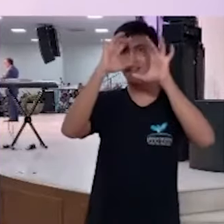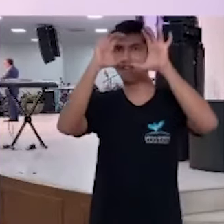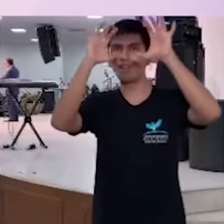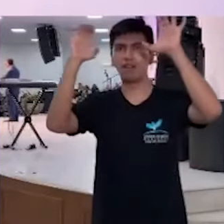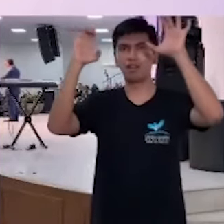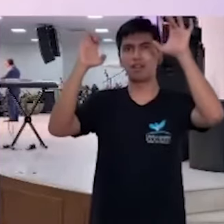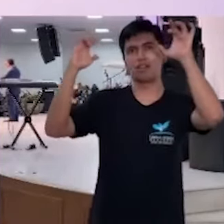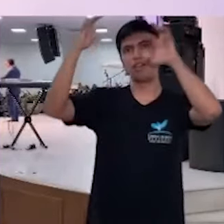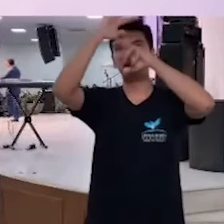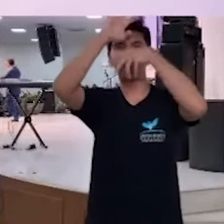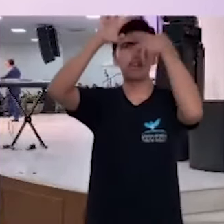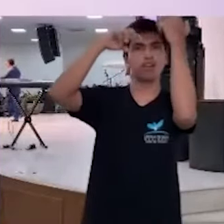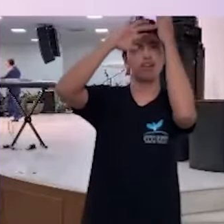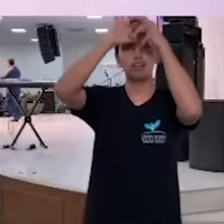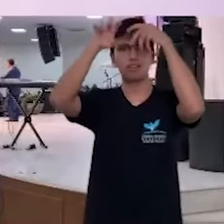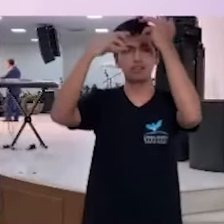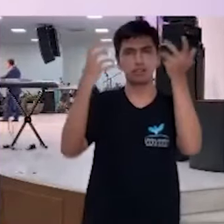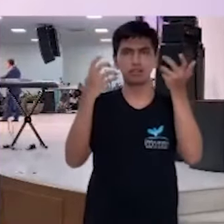haberse dado.